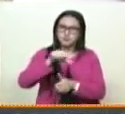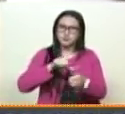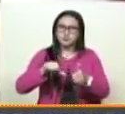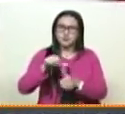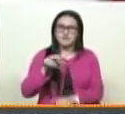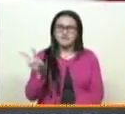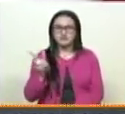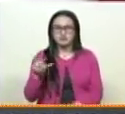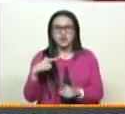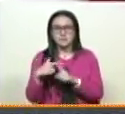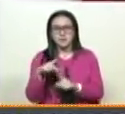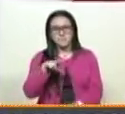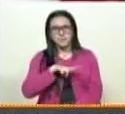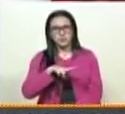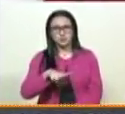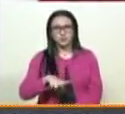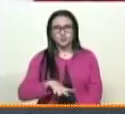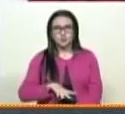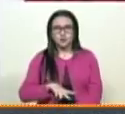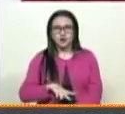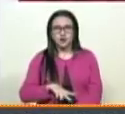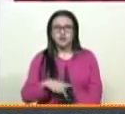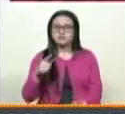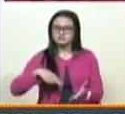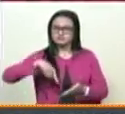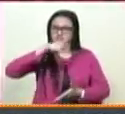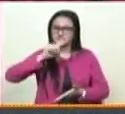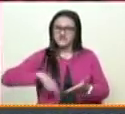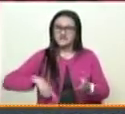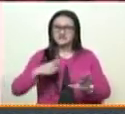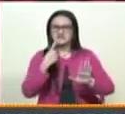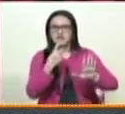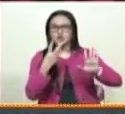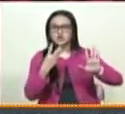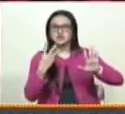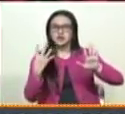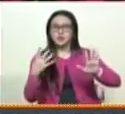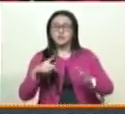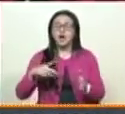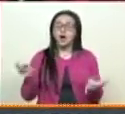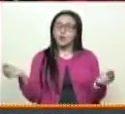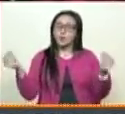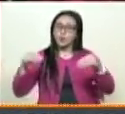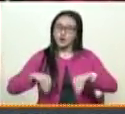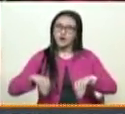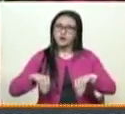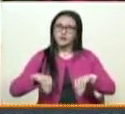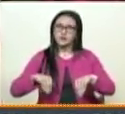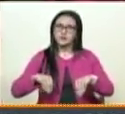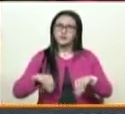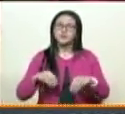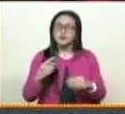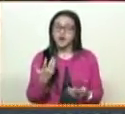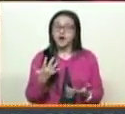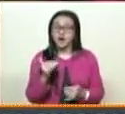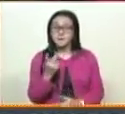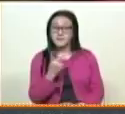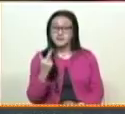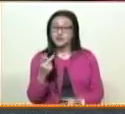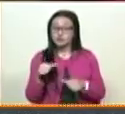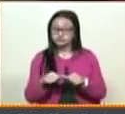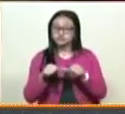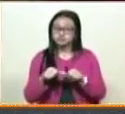entre Venezuela y Portugal, que ha derivado en la firma de 189 acuerdos, de los cuales 22 se mantienen en